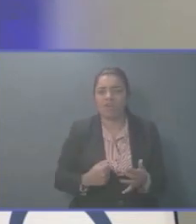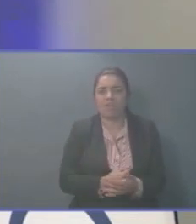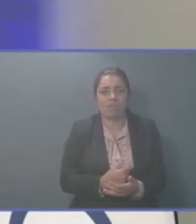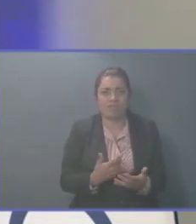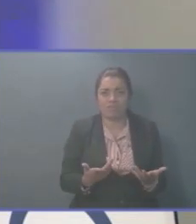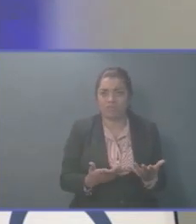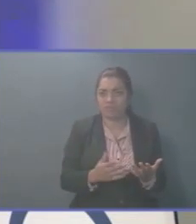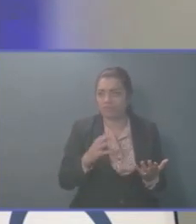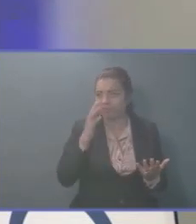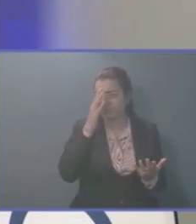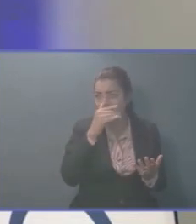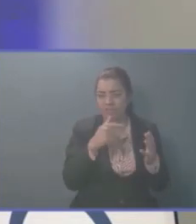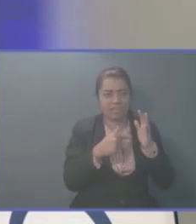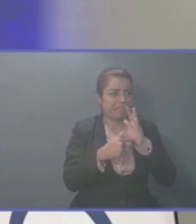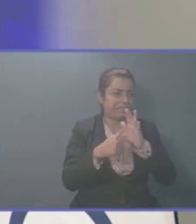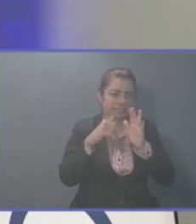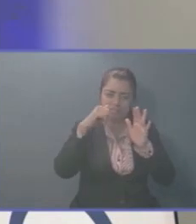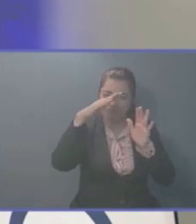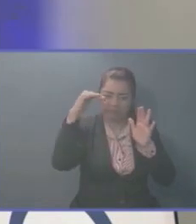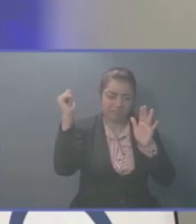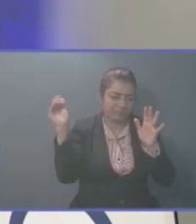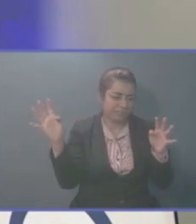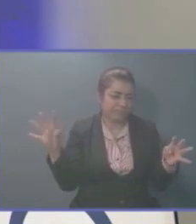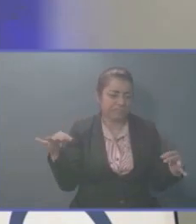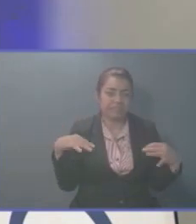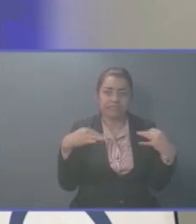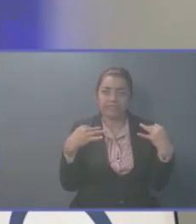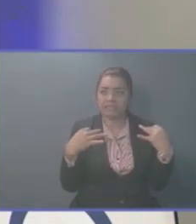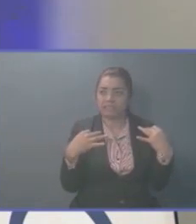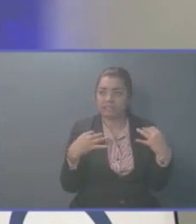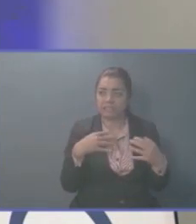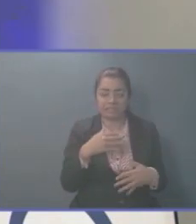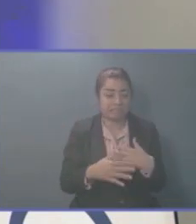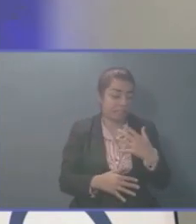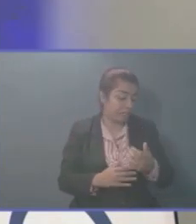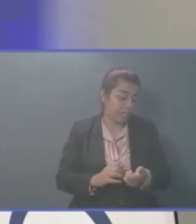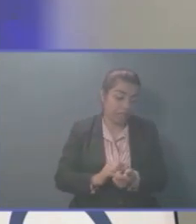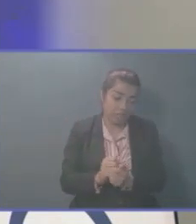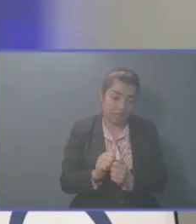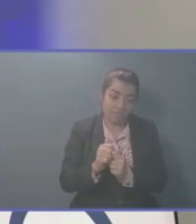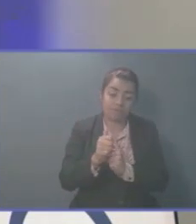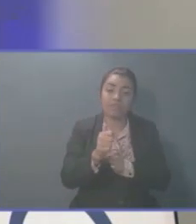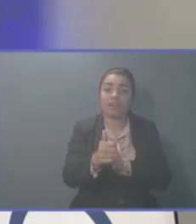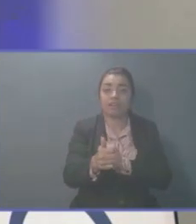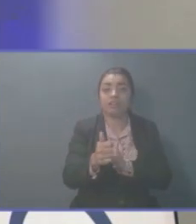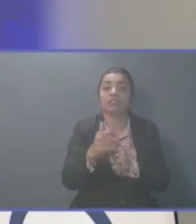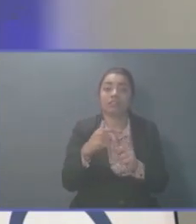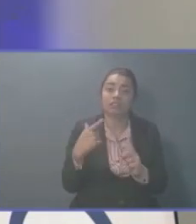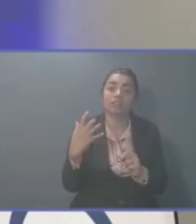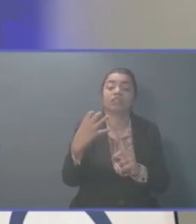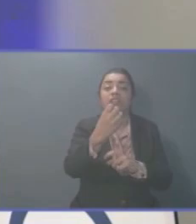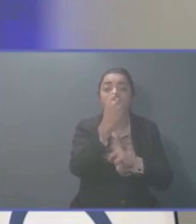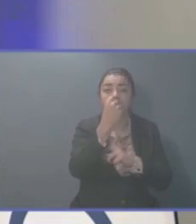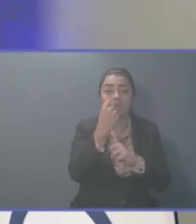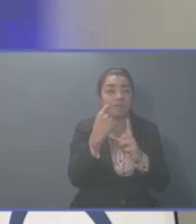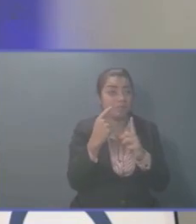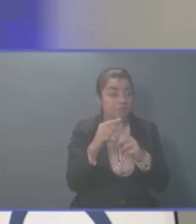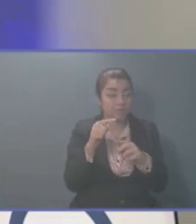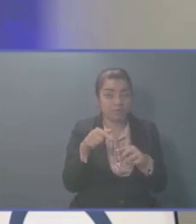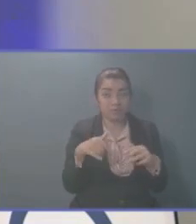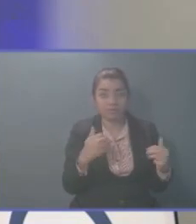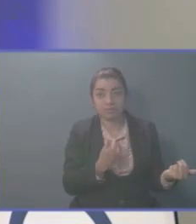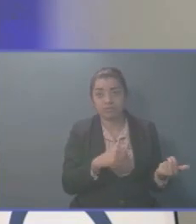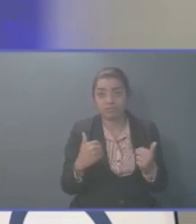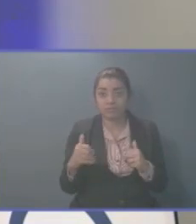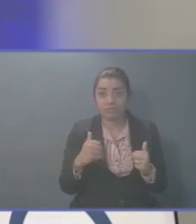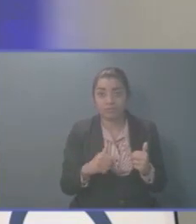qué imagen proyectamos del país. Después de los avances, que aún tenemos grandes retos y desafíos, pero este tipo de